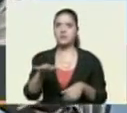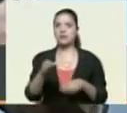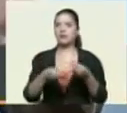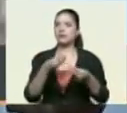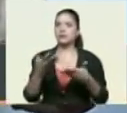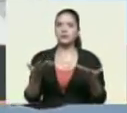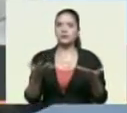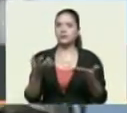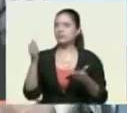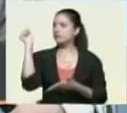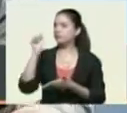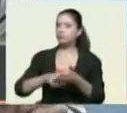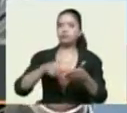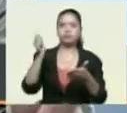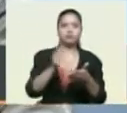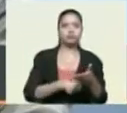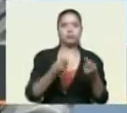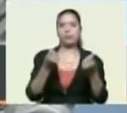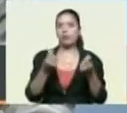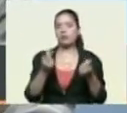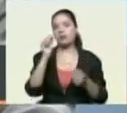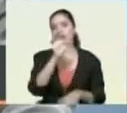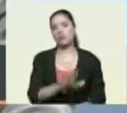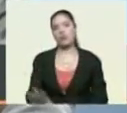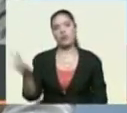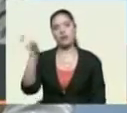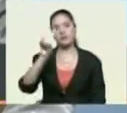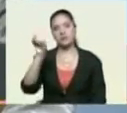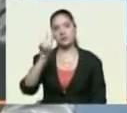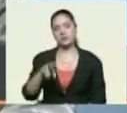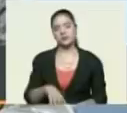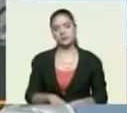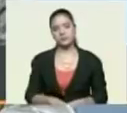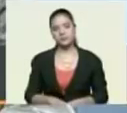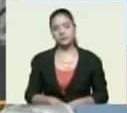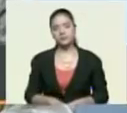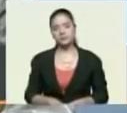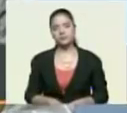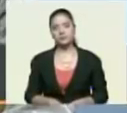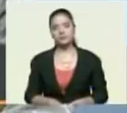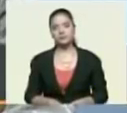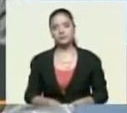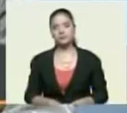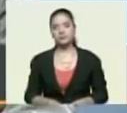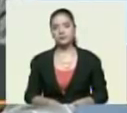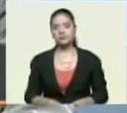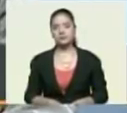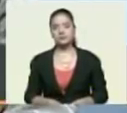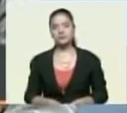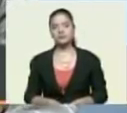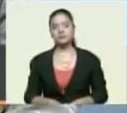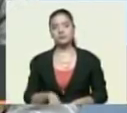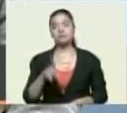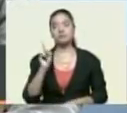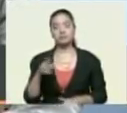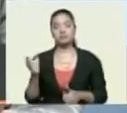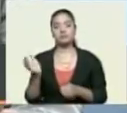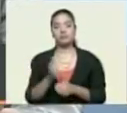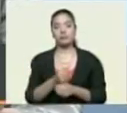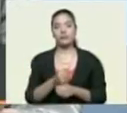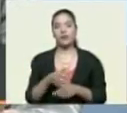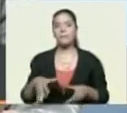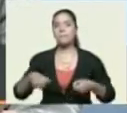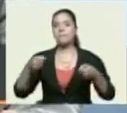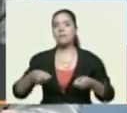el desabastecimiento de estos billetes del nuevo cono monetario. En el mismo caso fue allanado el supermercado El